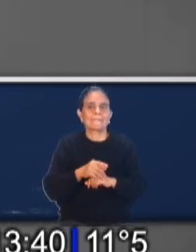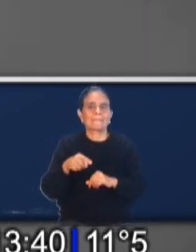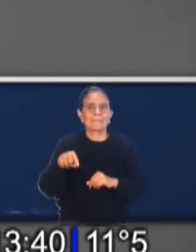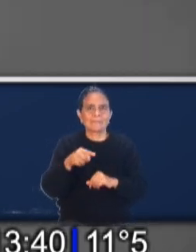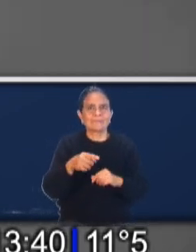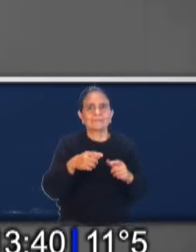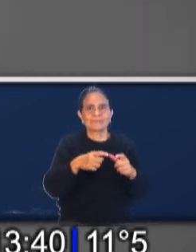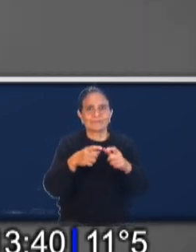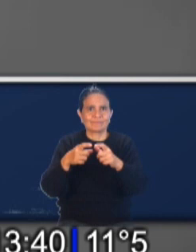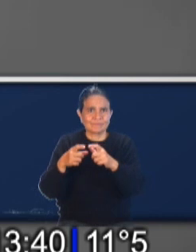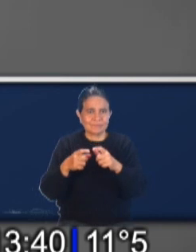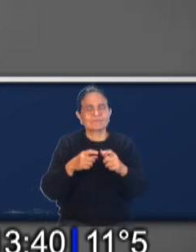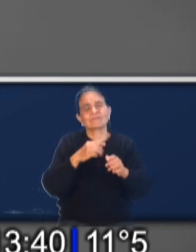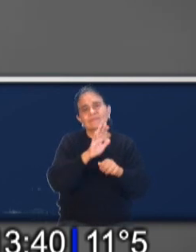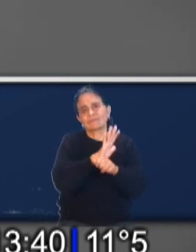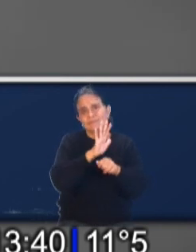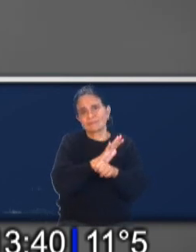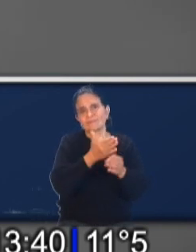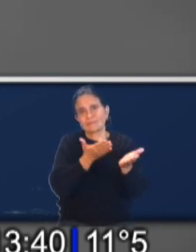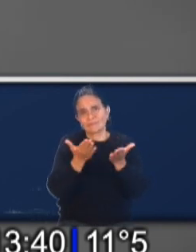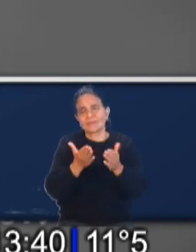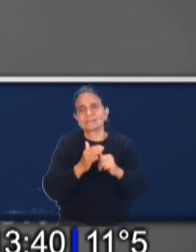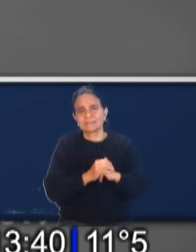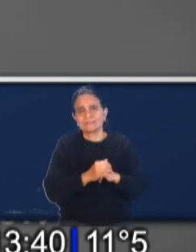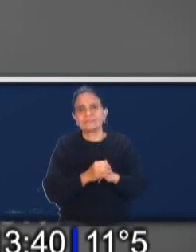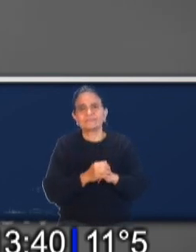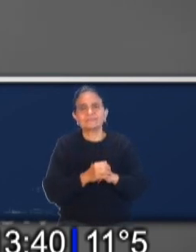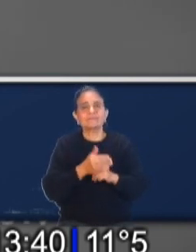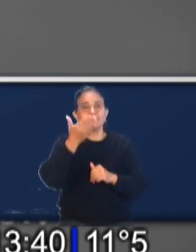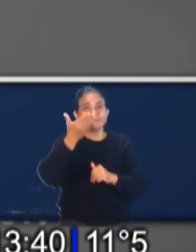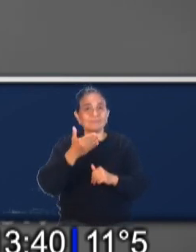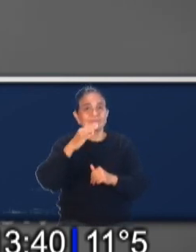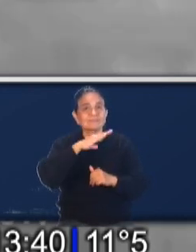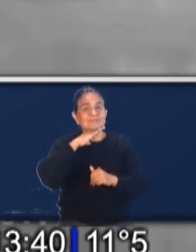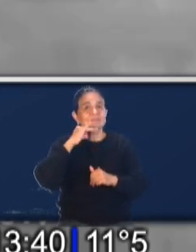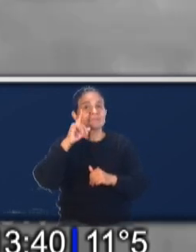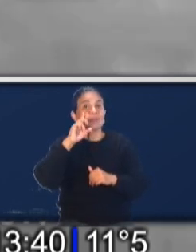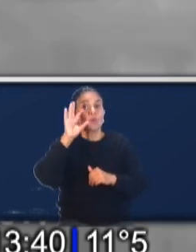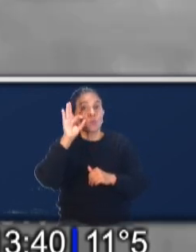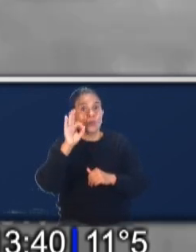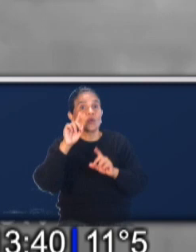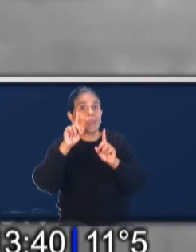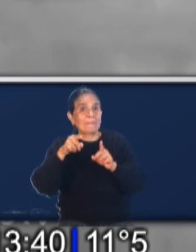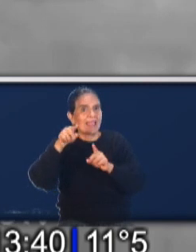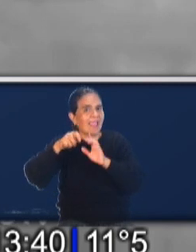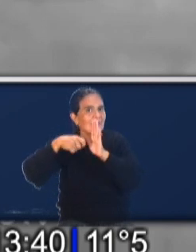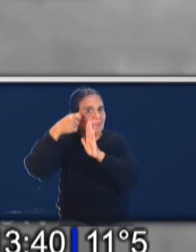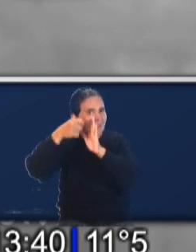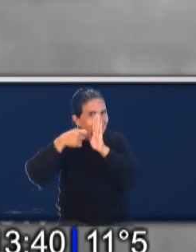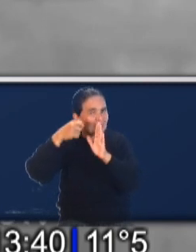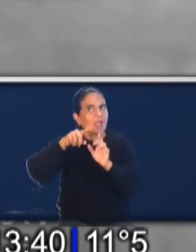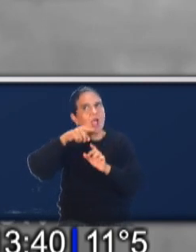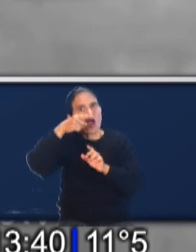Procesos de Paula Nader y Julio Melto. Debido a que Julio Melto es parte de este film experimental junto a